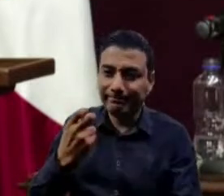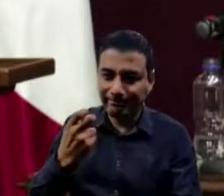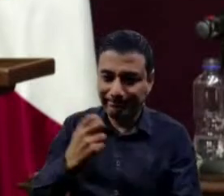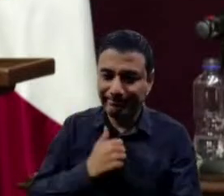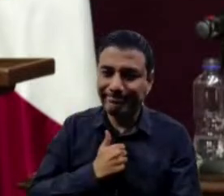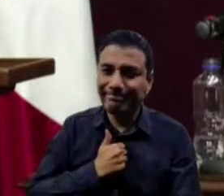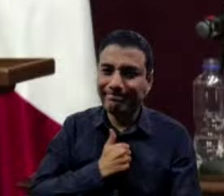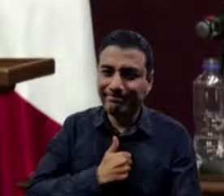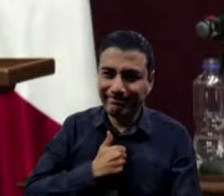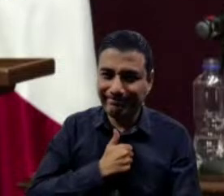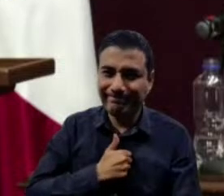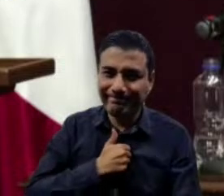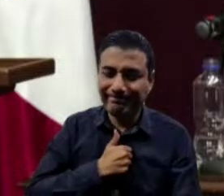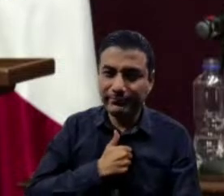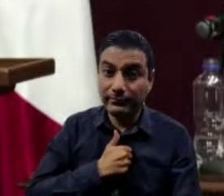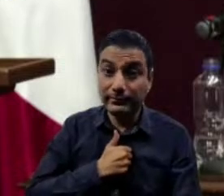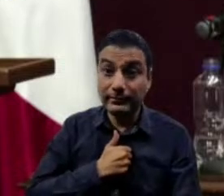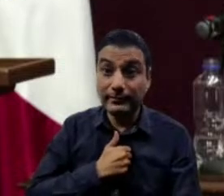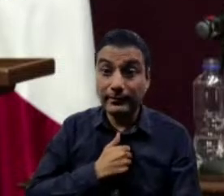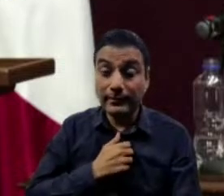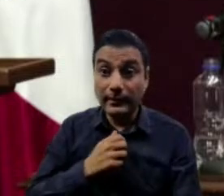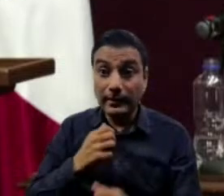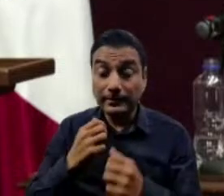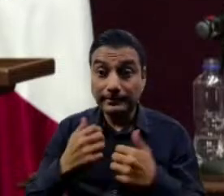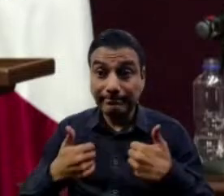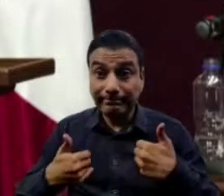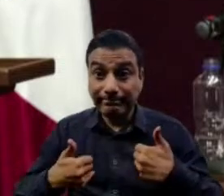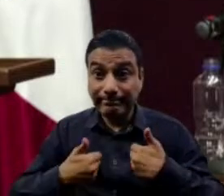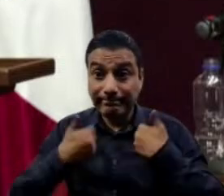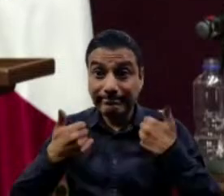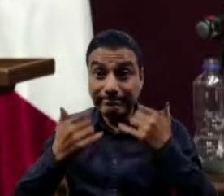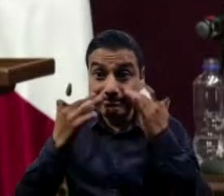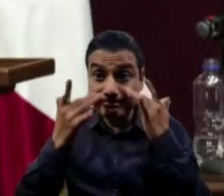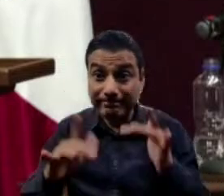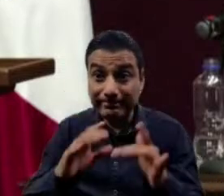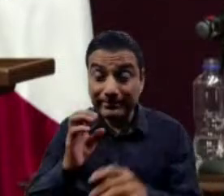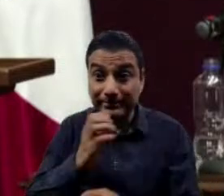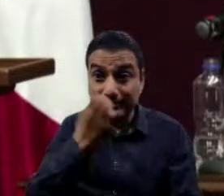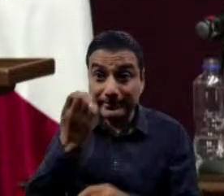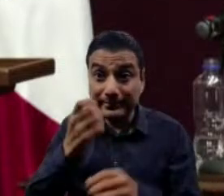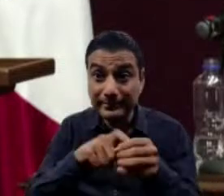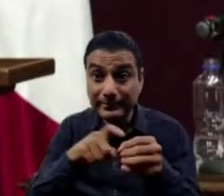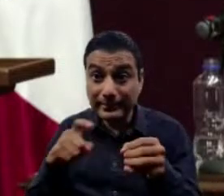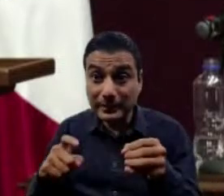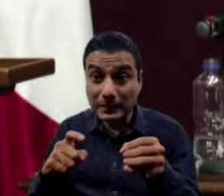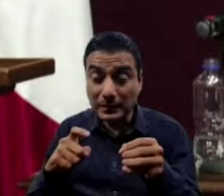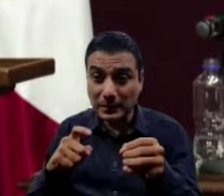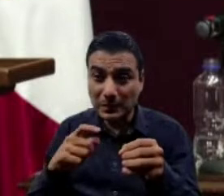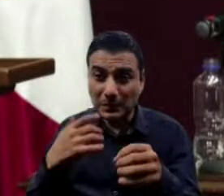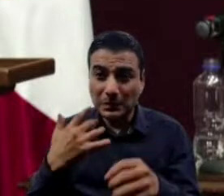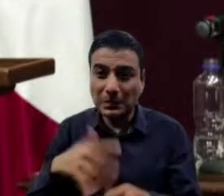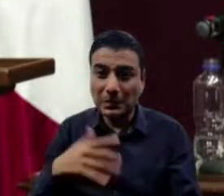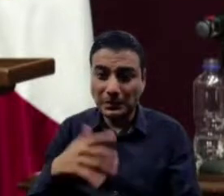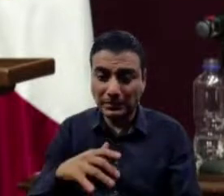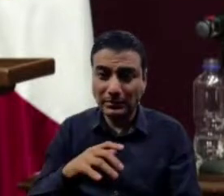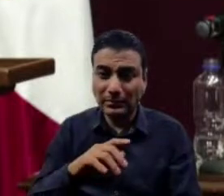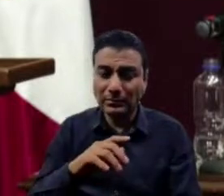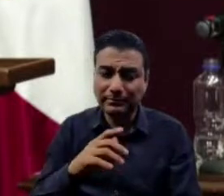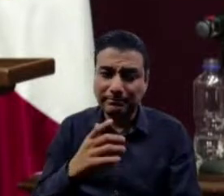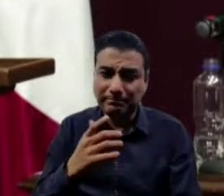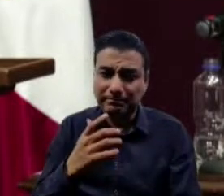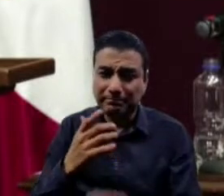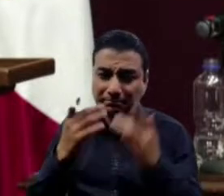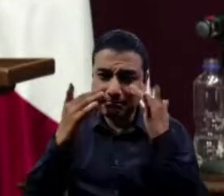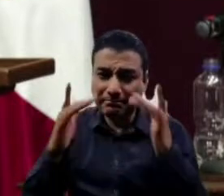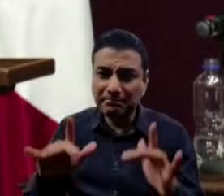La deserción escolar es catalogada como un proceso de alejamiento sucesivo de la escuela que culmina con el abandono por